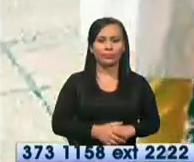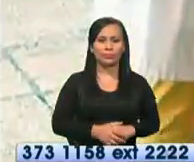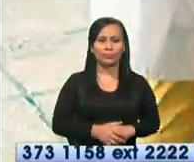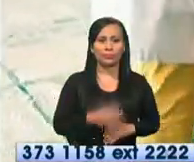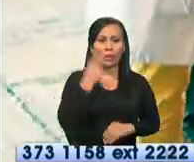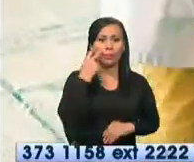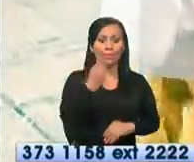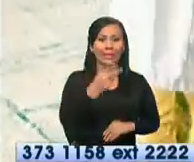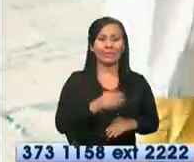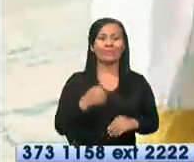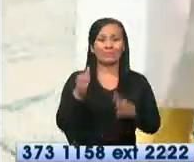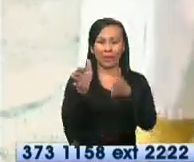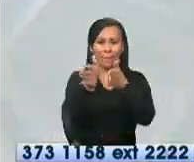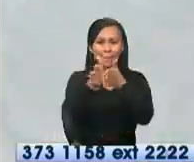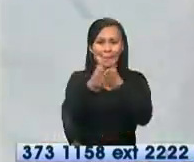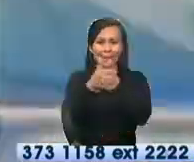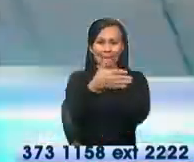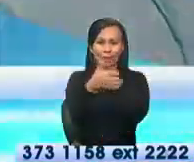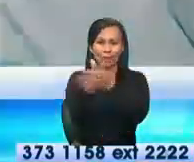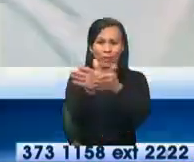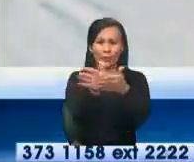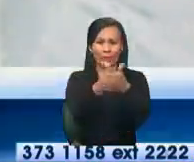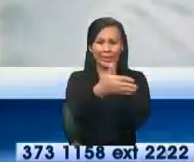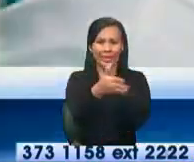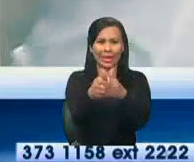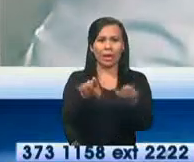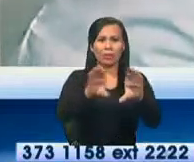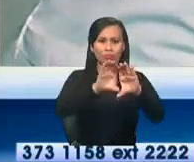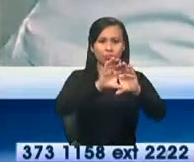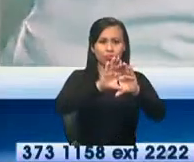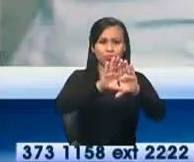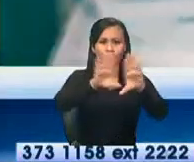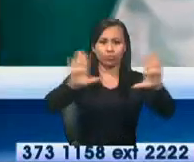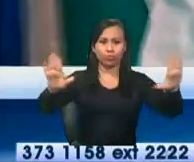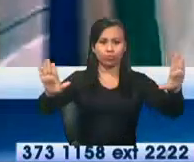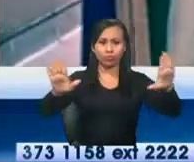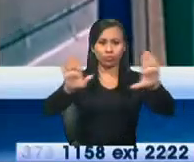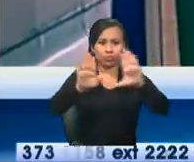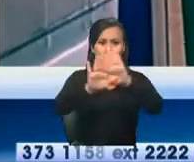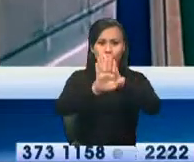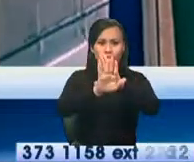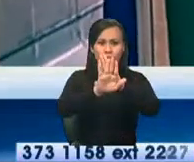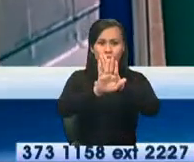La puerta se cerró, pero no precisamente detrás de ella,